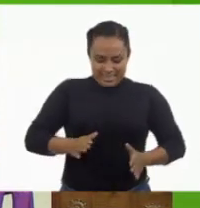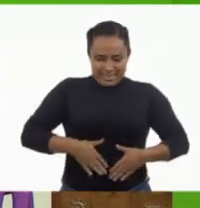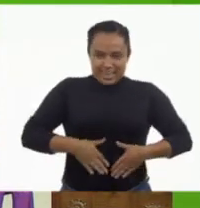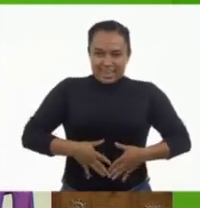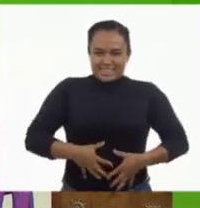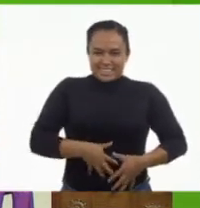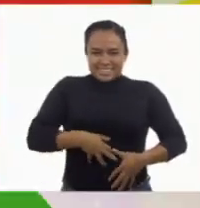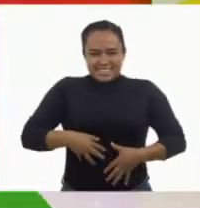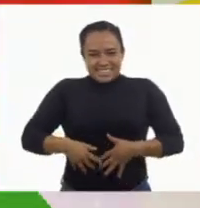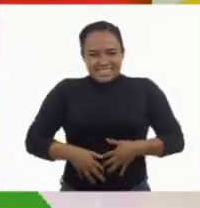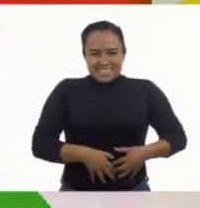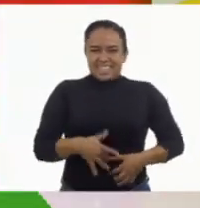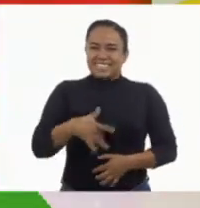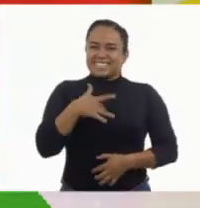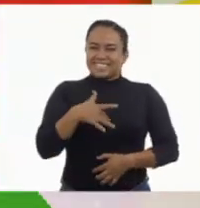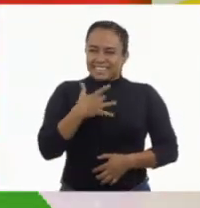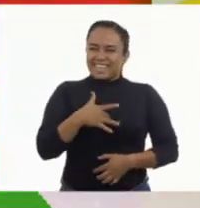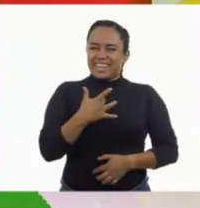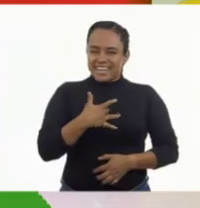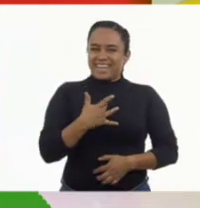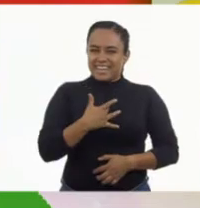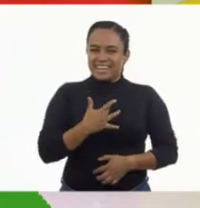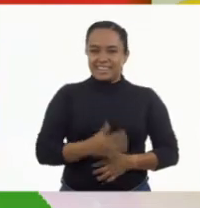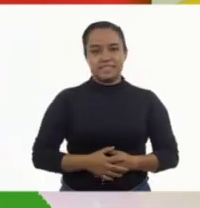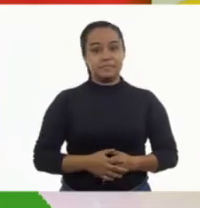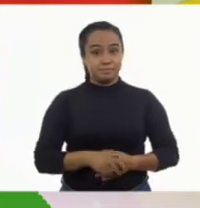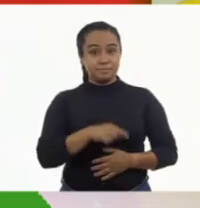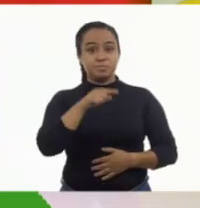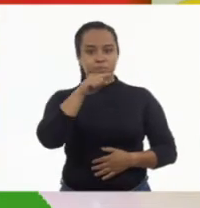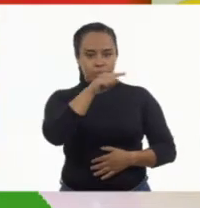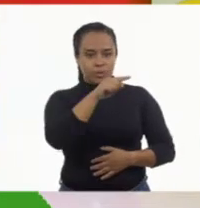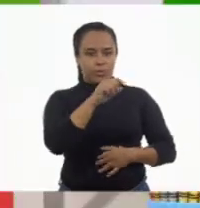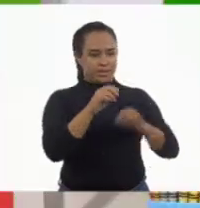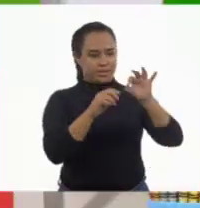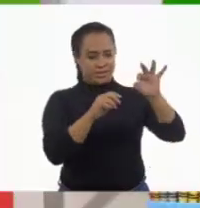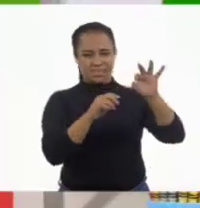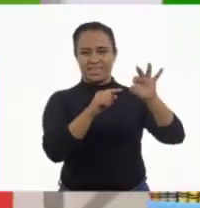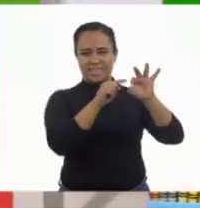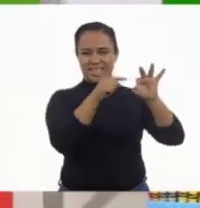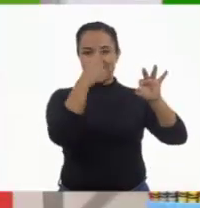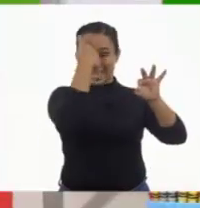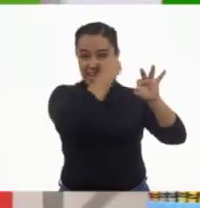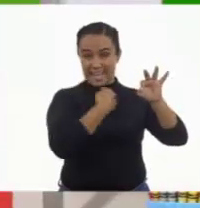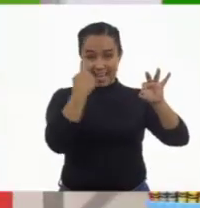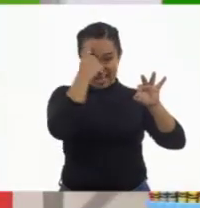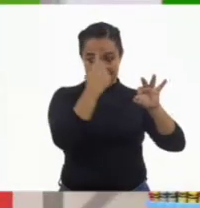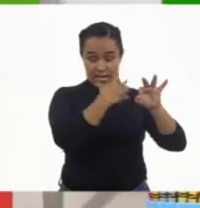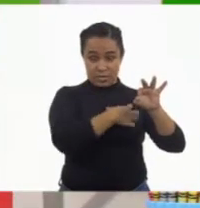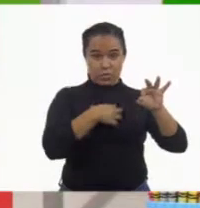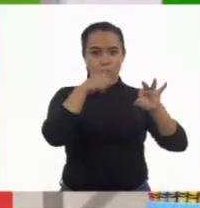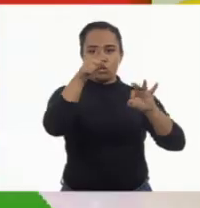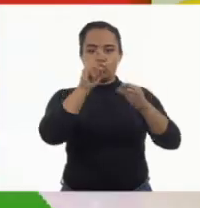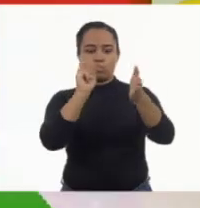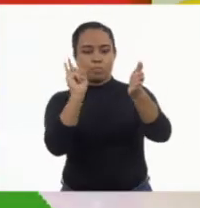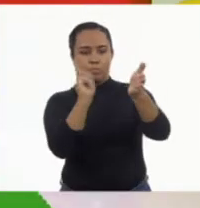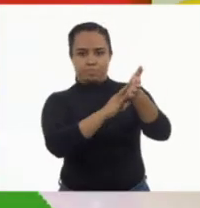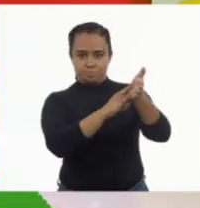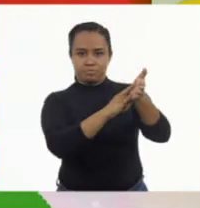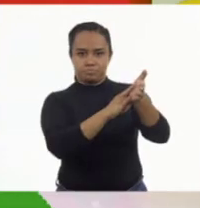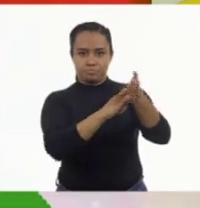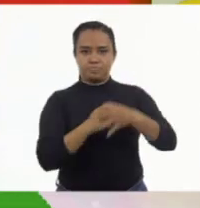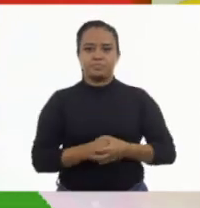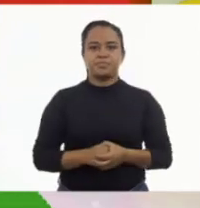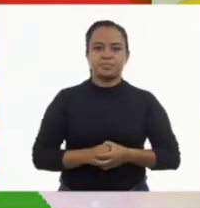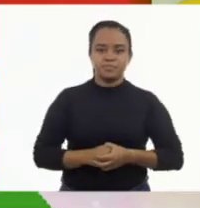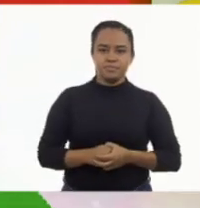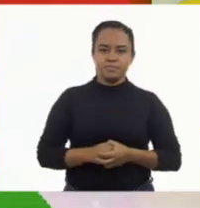en mi estómago. Muy bien. Entonces, la calcomanía la tendrías que pegar en esa parte del cuerpo. Vamos a